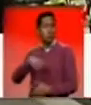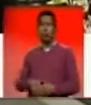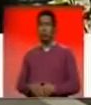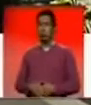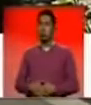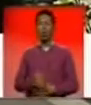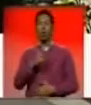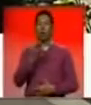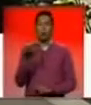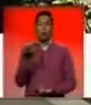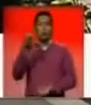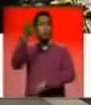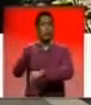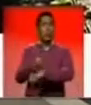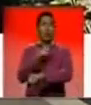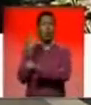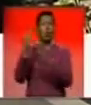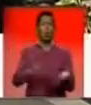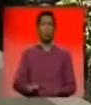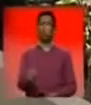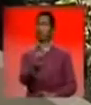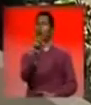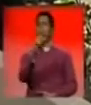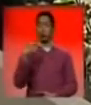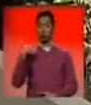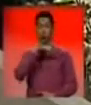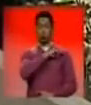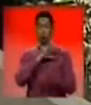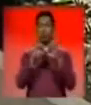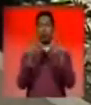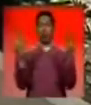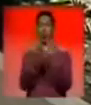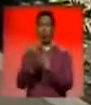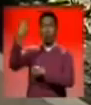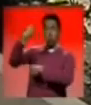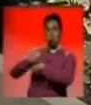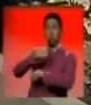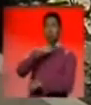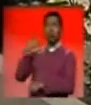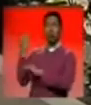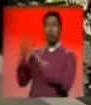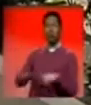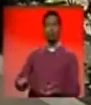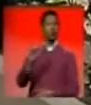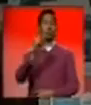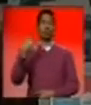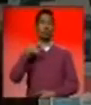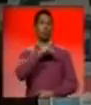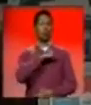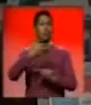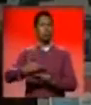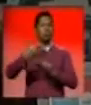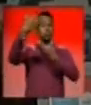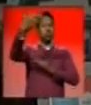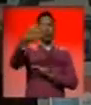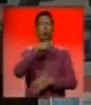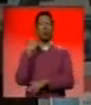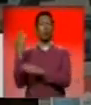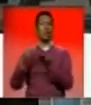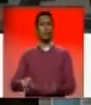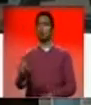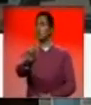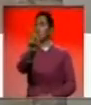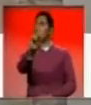ser declarados muertos. Y a nosotros como familia, mientras eso no suceda, no haremos ningún acta de defunción. El presidente del Consejo